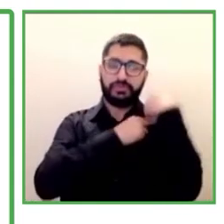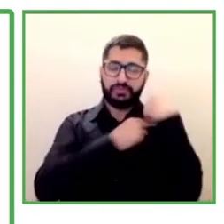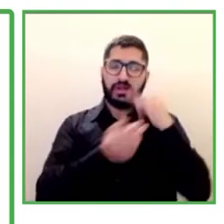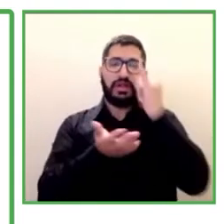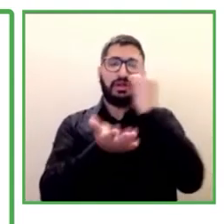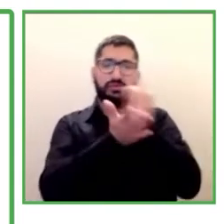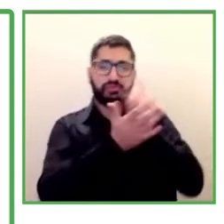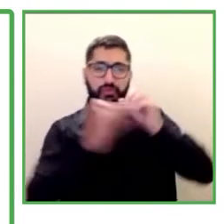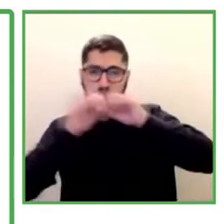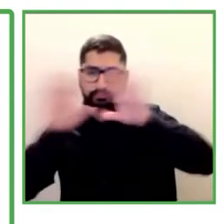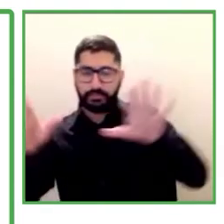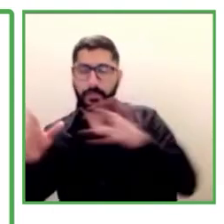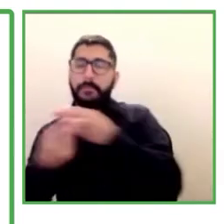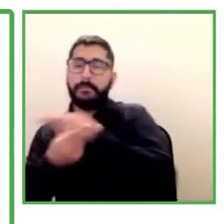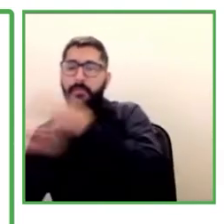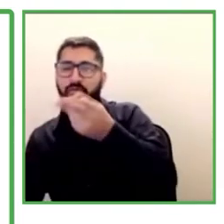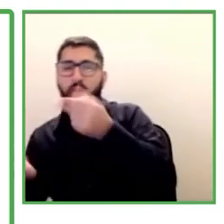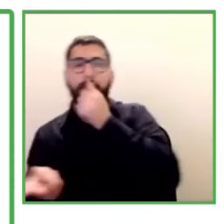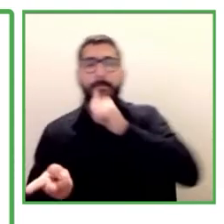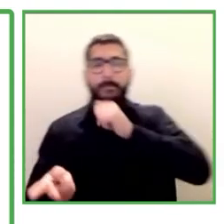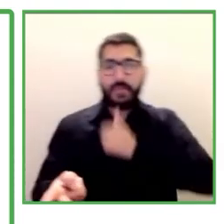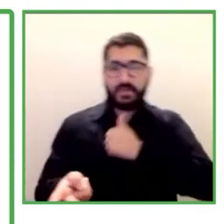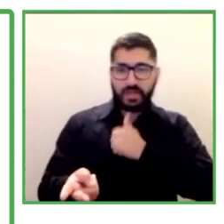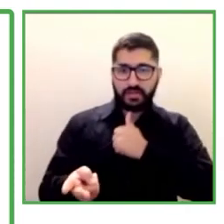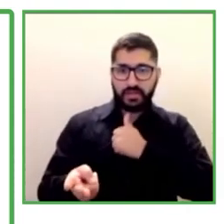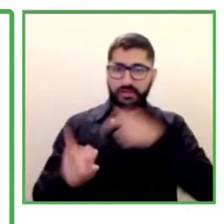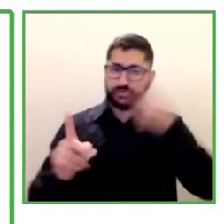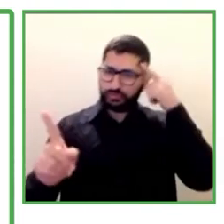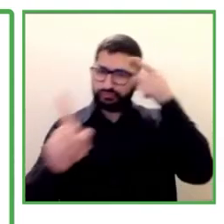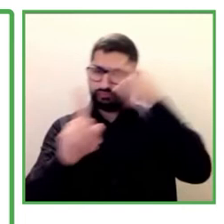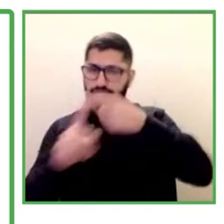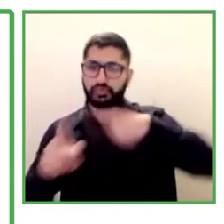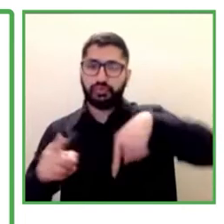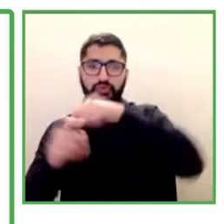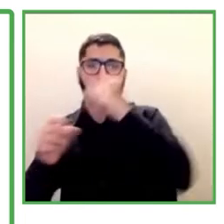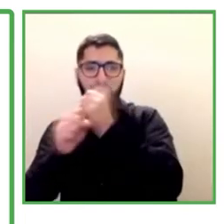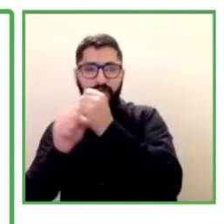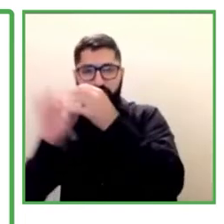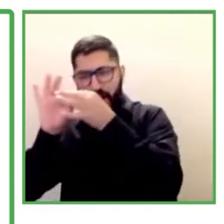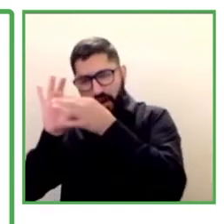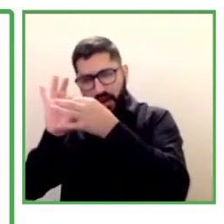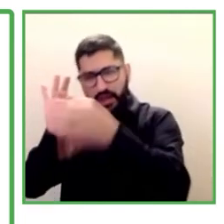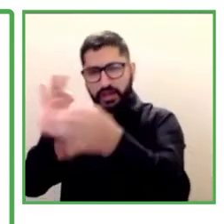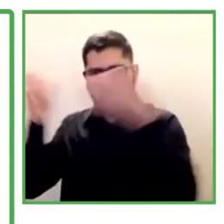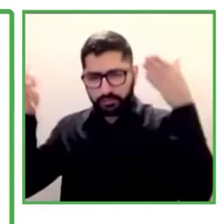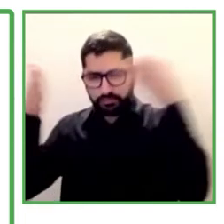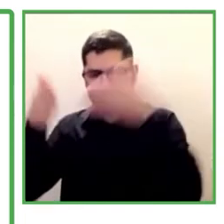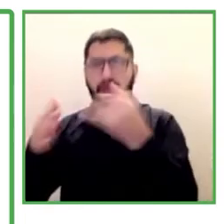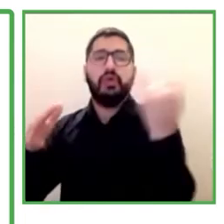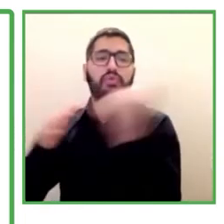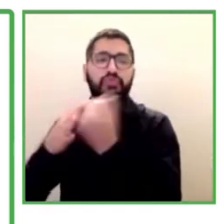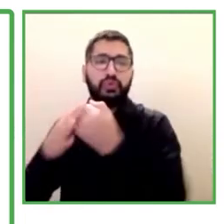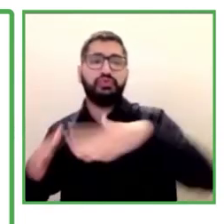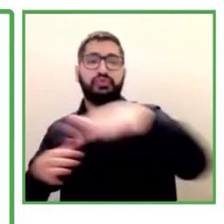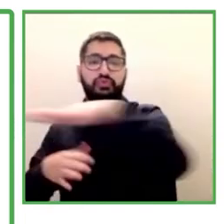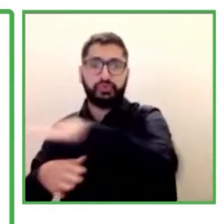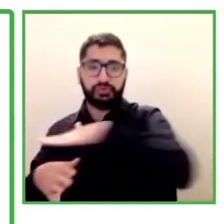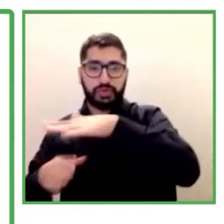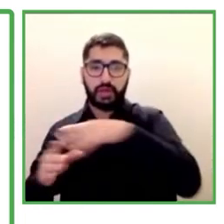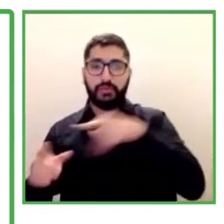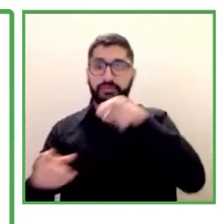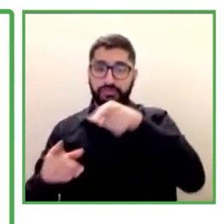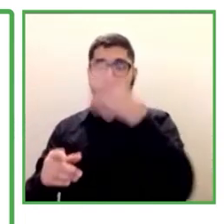civil. Nuestra línea de inclusión social de personas con discapacidad tiene dos objetivos. Uno